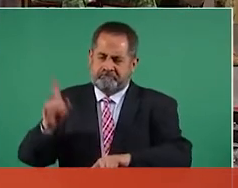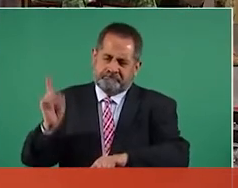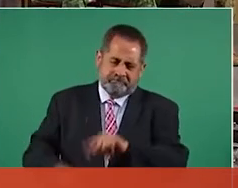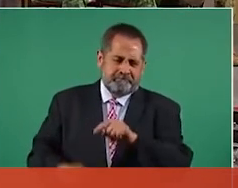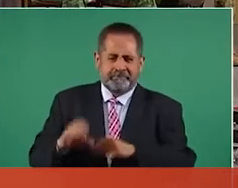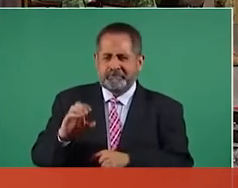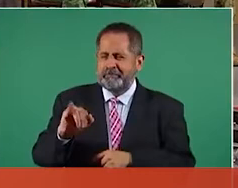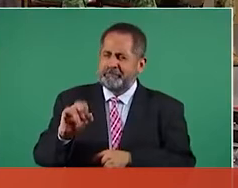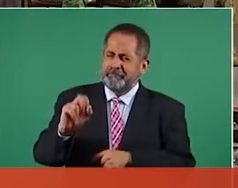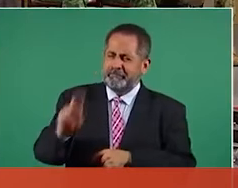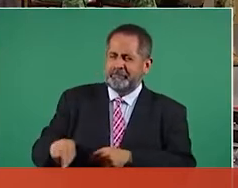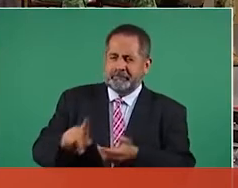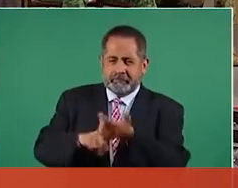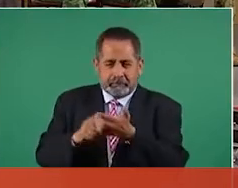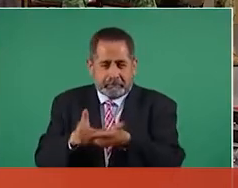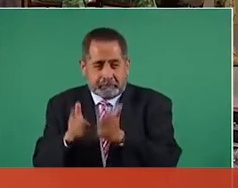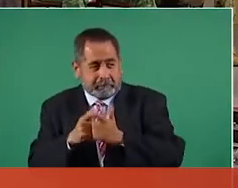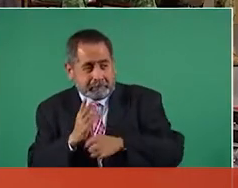desaparecer el CISEN.